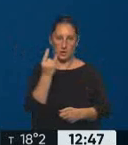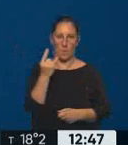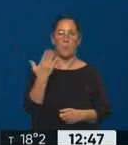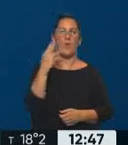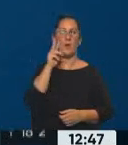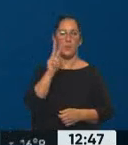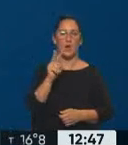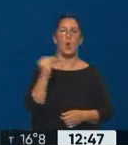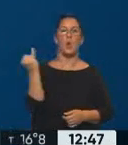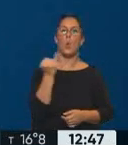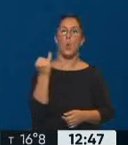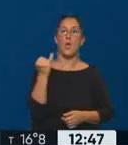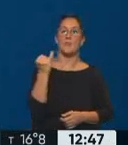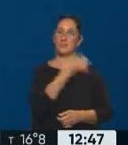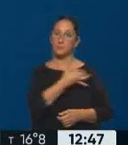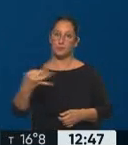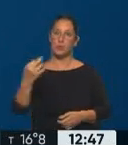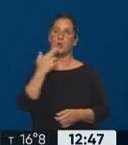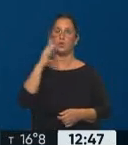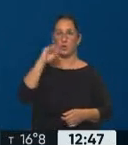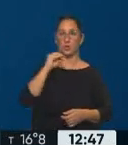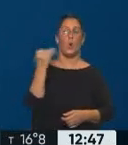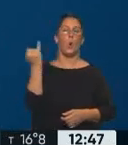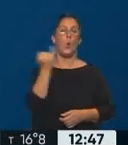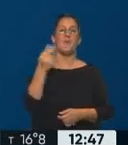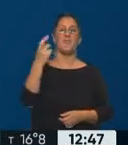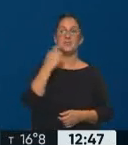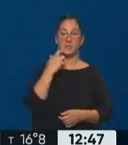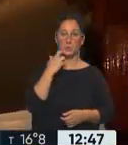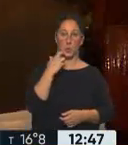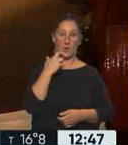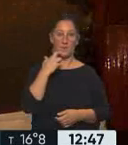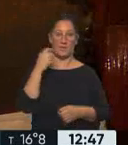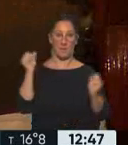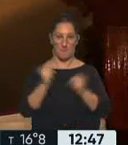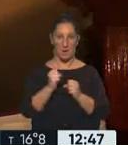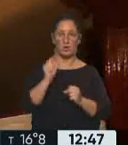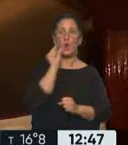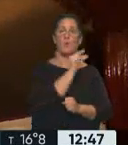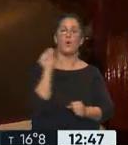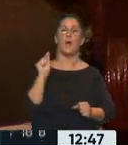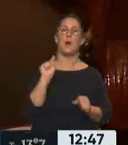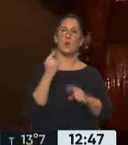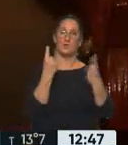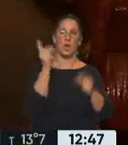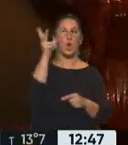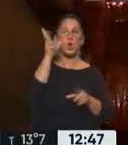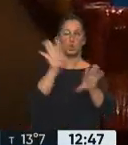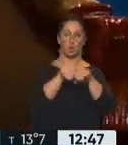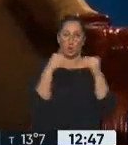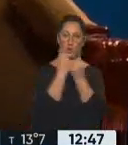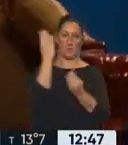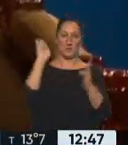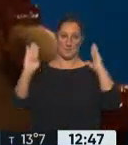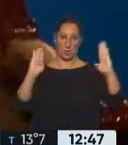poder ver los jueves a las 23 y va a empezar el jueves 19, una serie de programas unitarios, 8 capítulos en esta primera